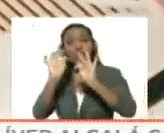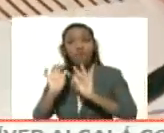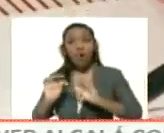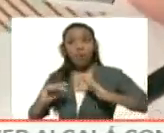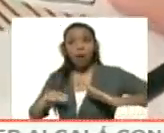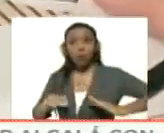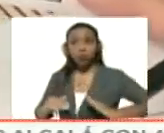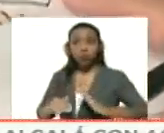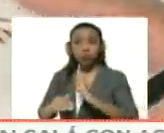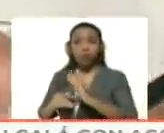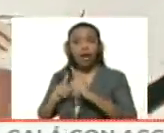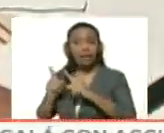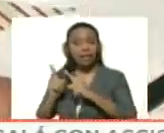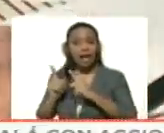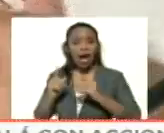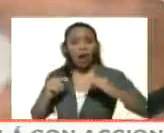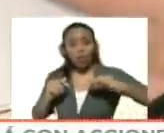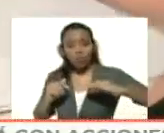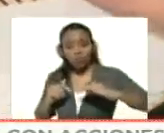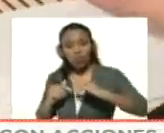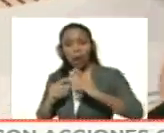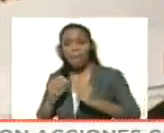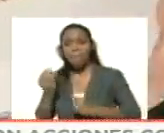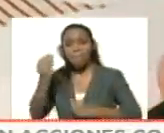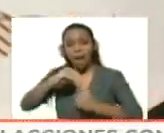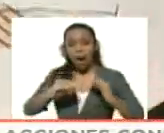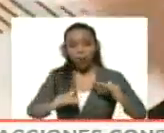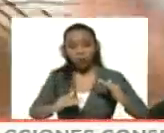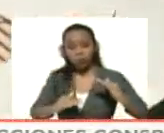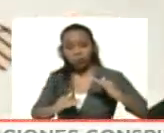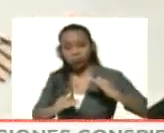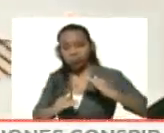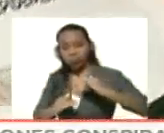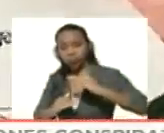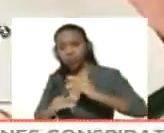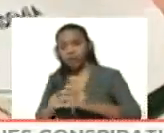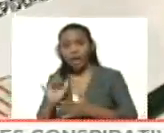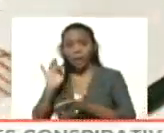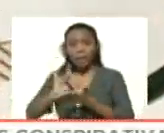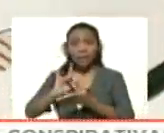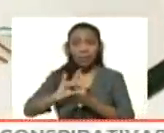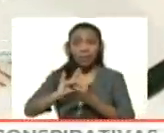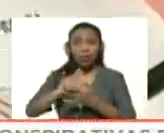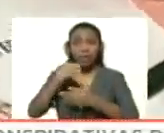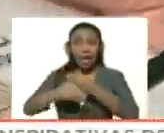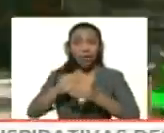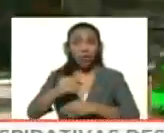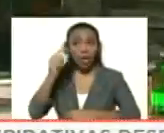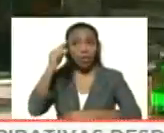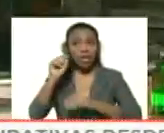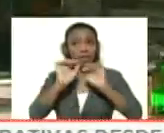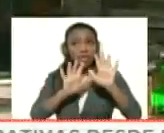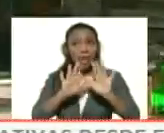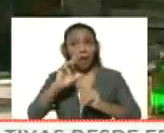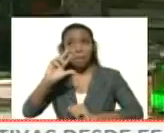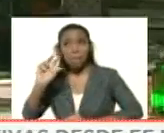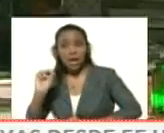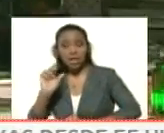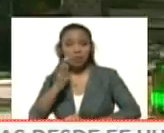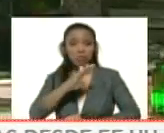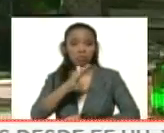curva, que es una curva más aplanada que si la intervención se hubiera hecho el día 10, el día 20, el